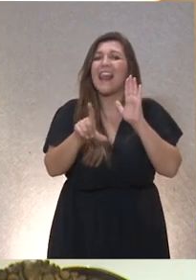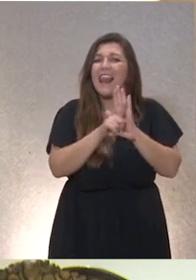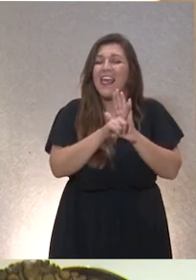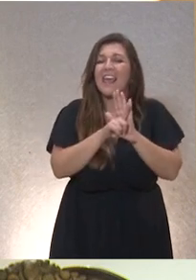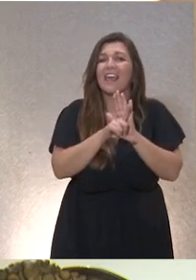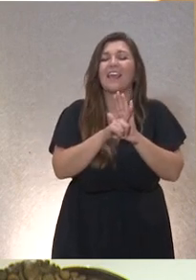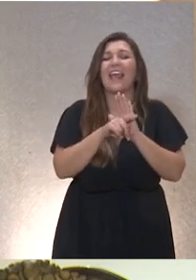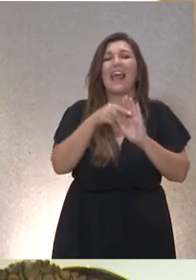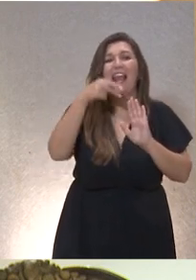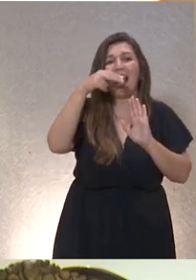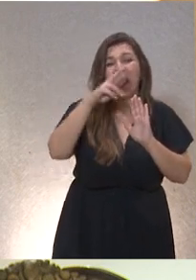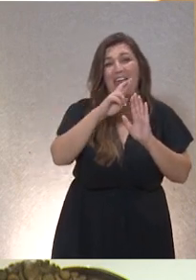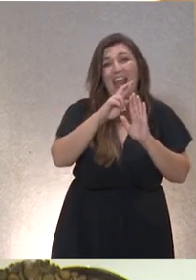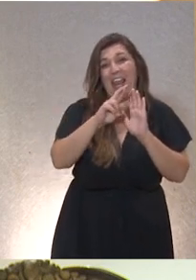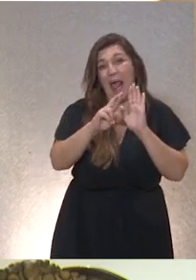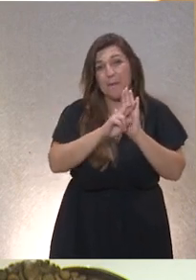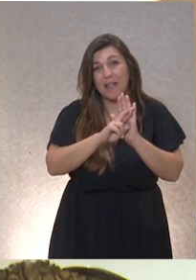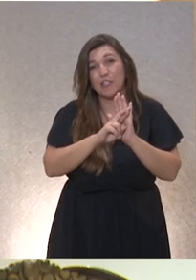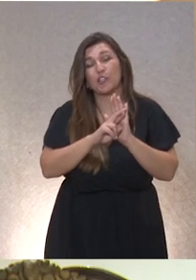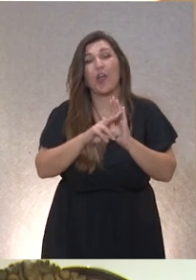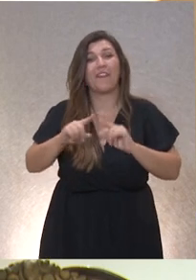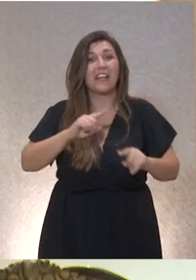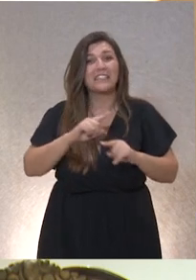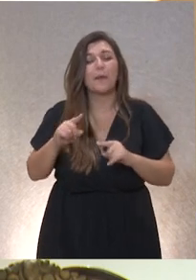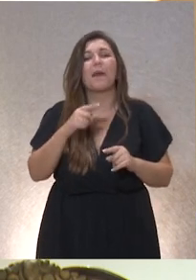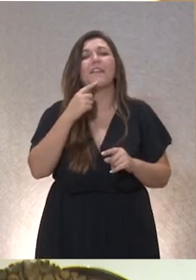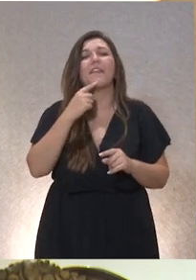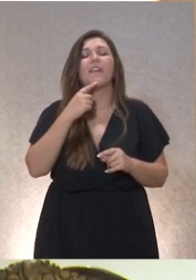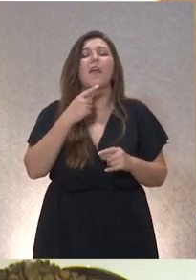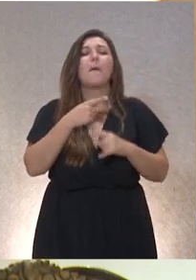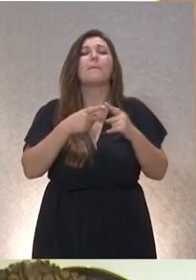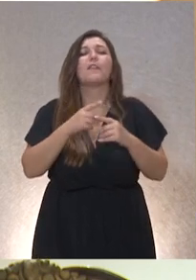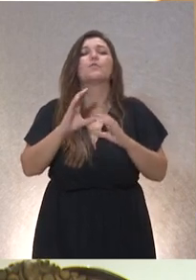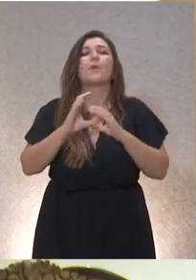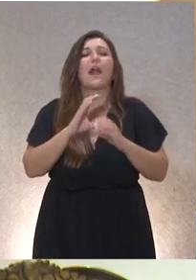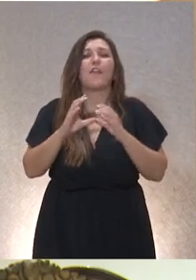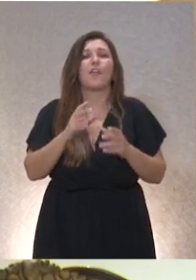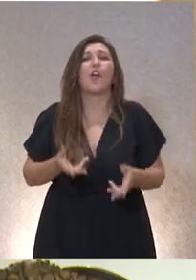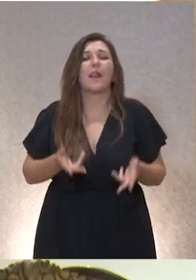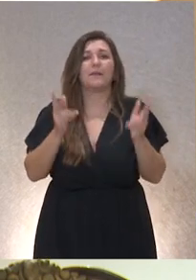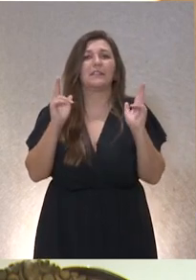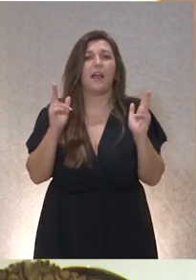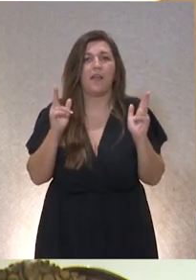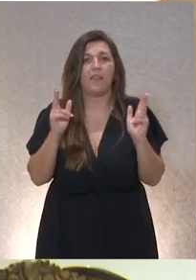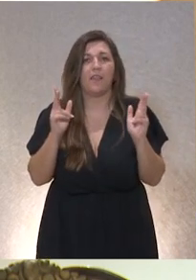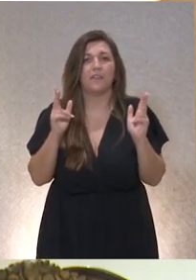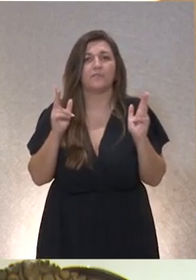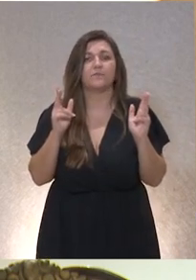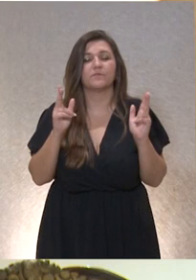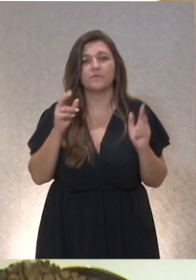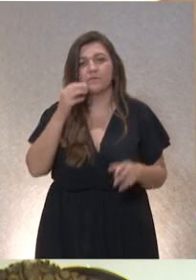directiva que dice de la libertad de los medios de comunicación european media frid